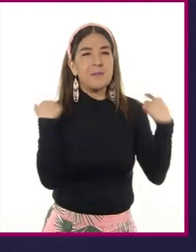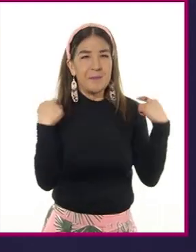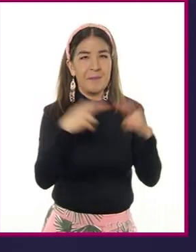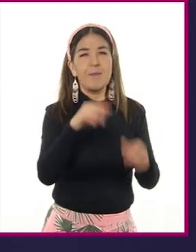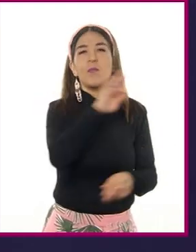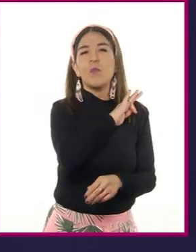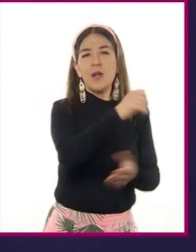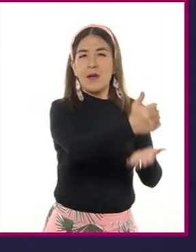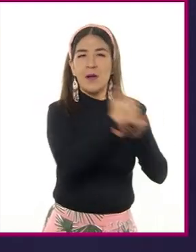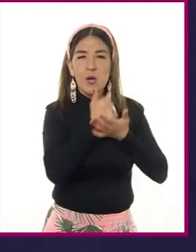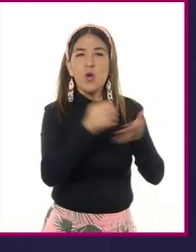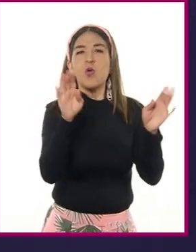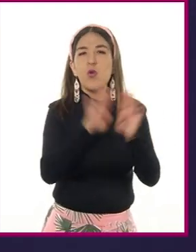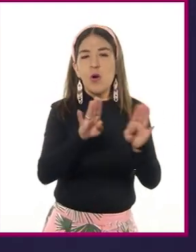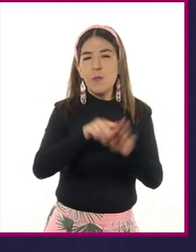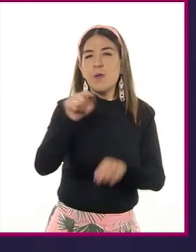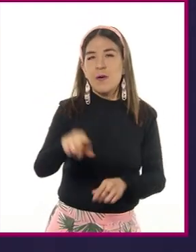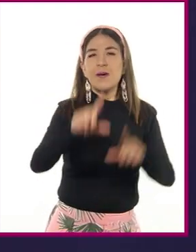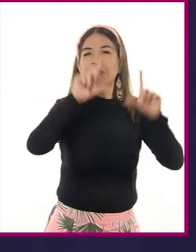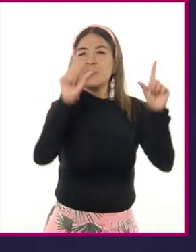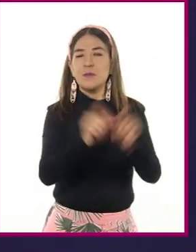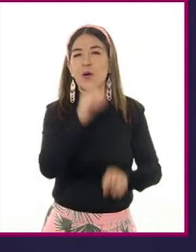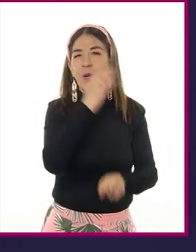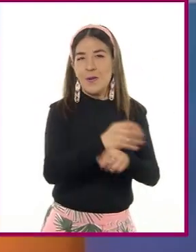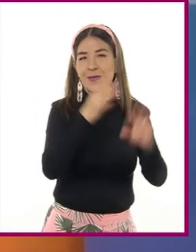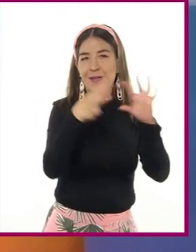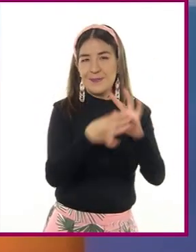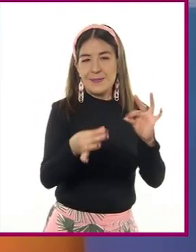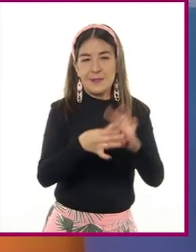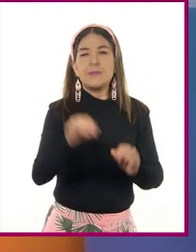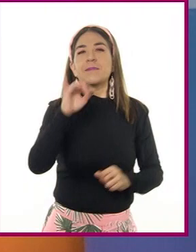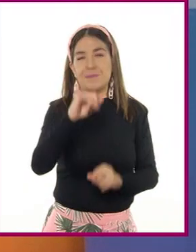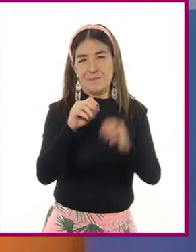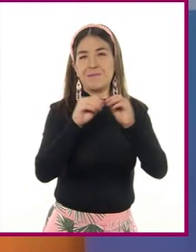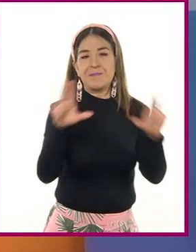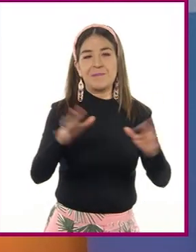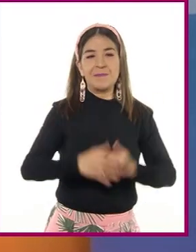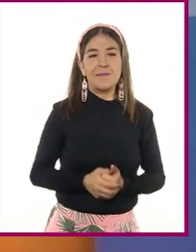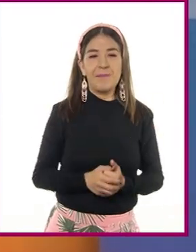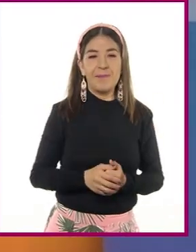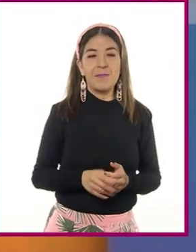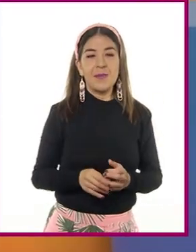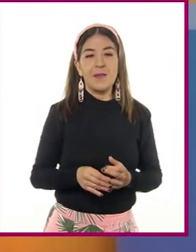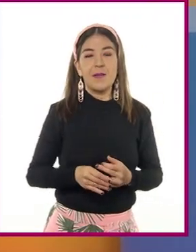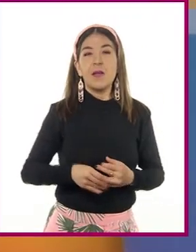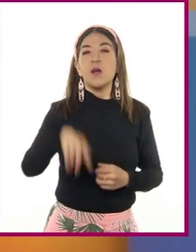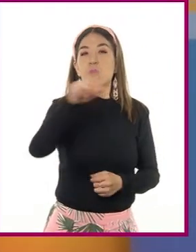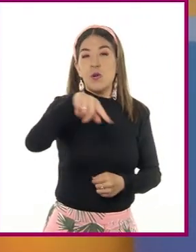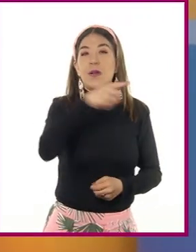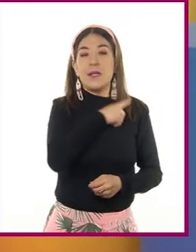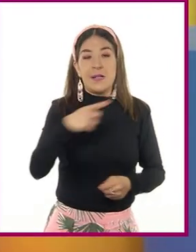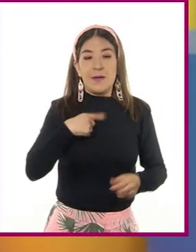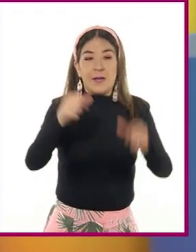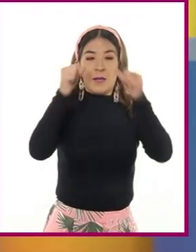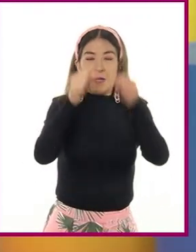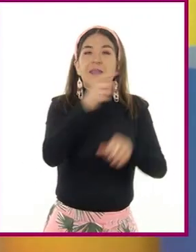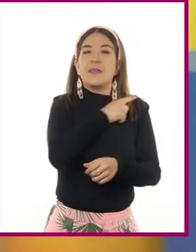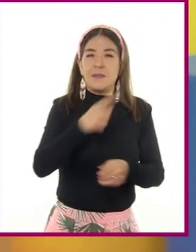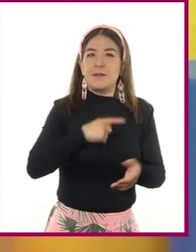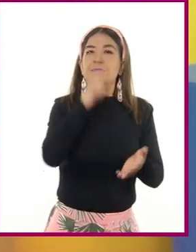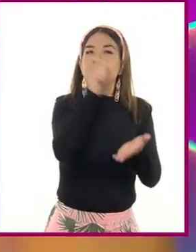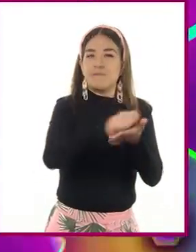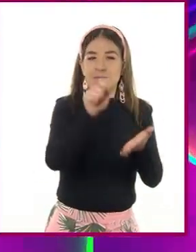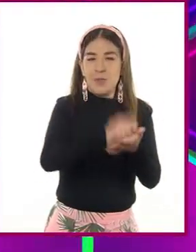que nos ayudara haciendo resumen de lo que acaba de explicarnos. Claro, Leslie. Presten atención y no olviden tomar nota